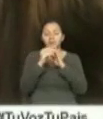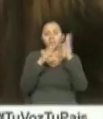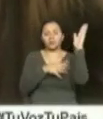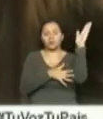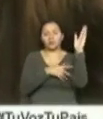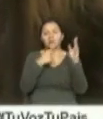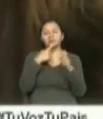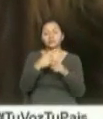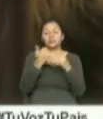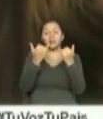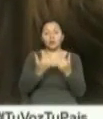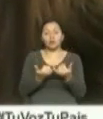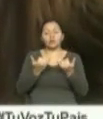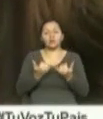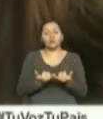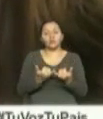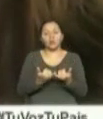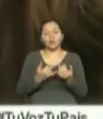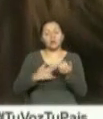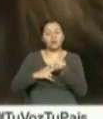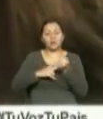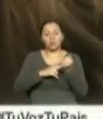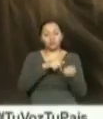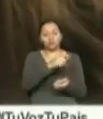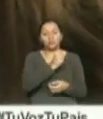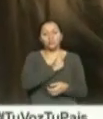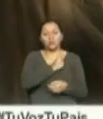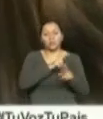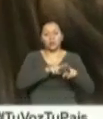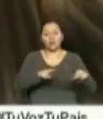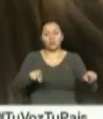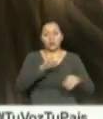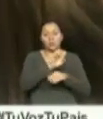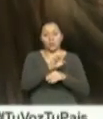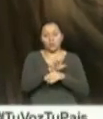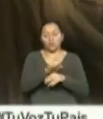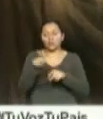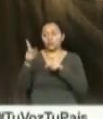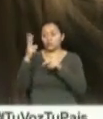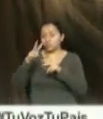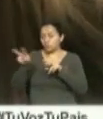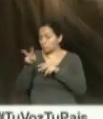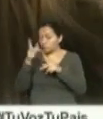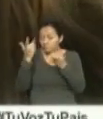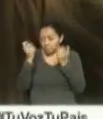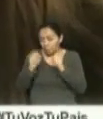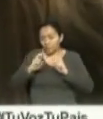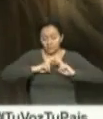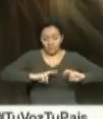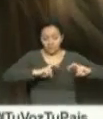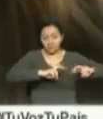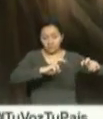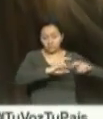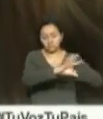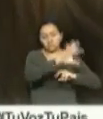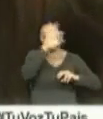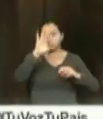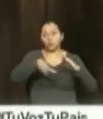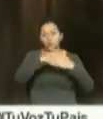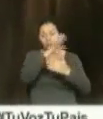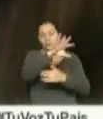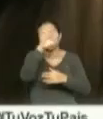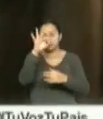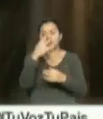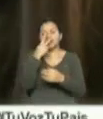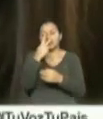sobre los actuales recursos genéticos endémicos del Ecuador, que ya los conocemos, así como para que se pueda también identificar nuevos recursos. Las